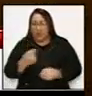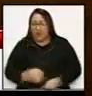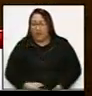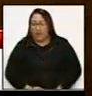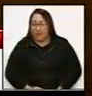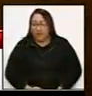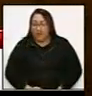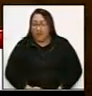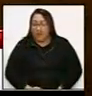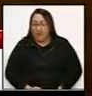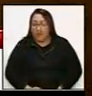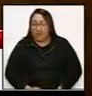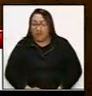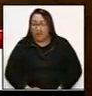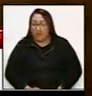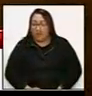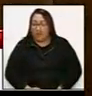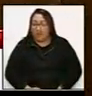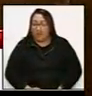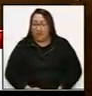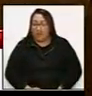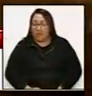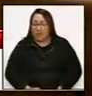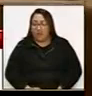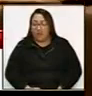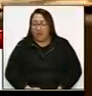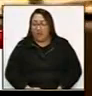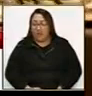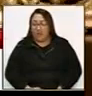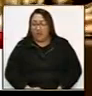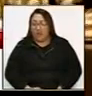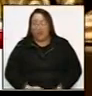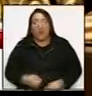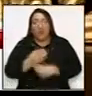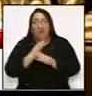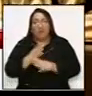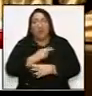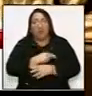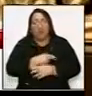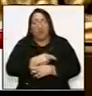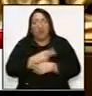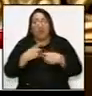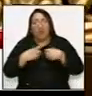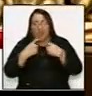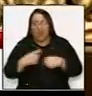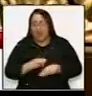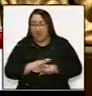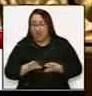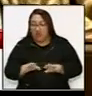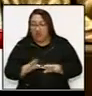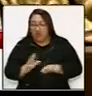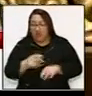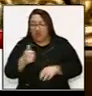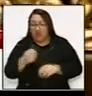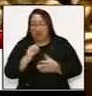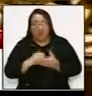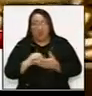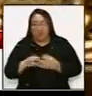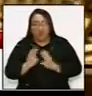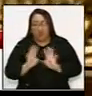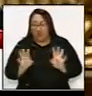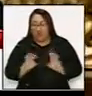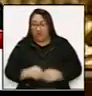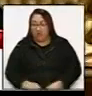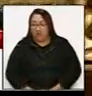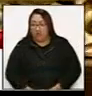que él tomó esa decisión personal y la ejecutó, en defensa de su honor y su dignidad, como otros casos. Y